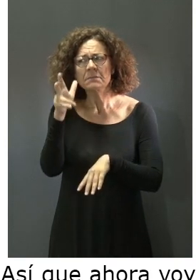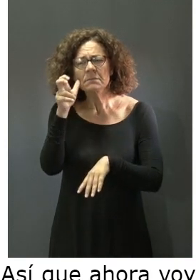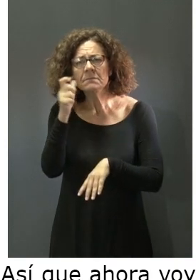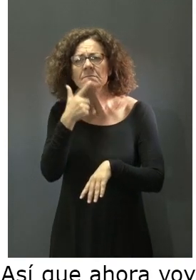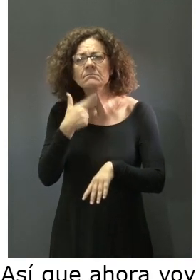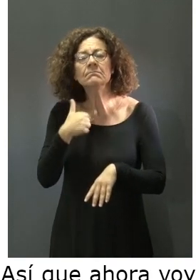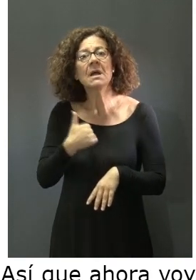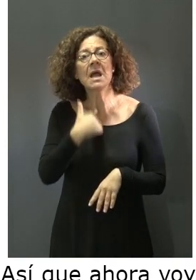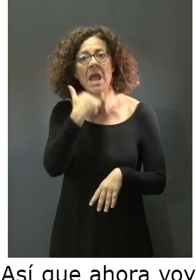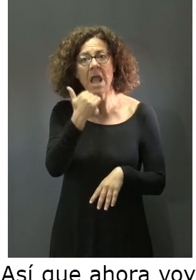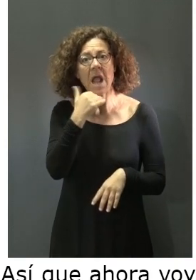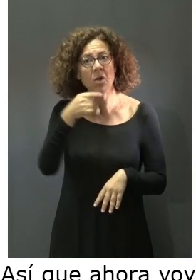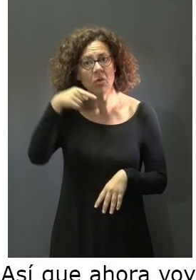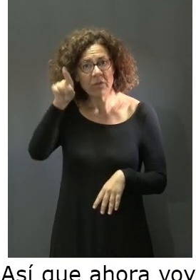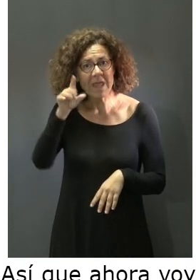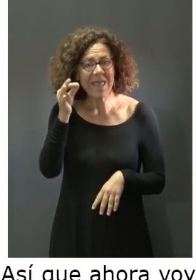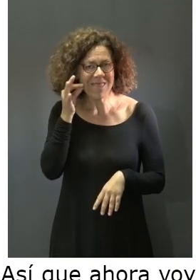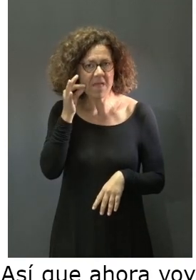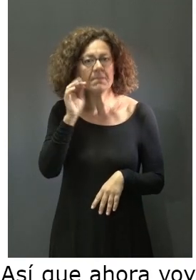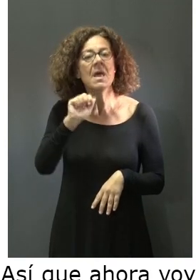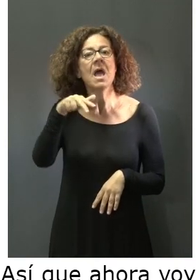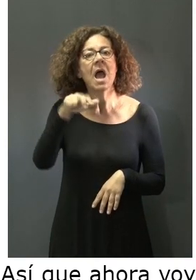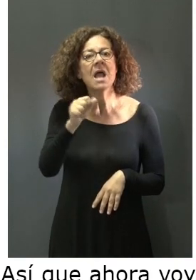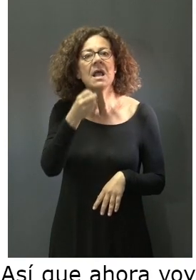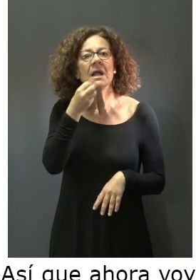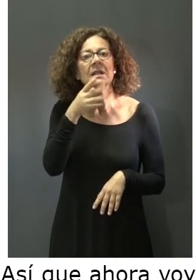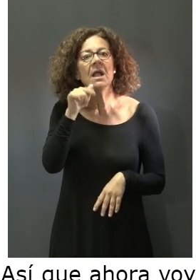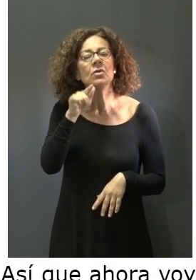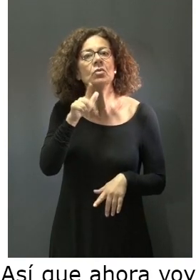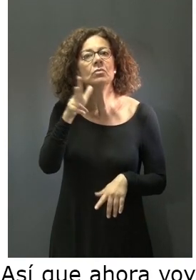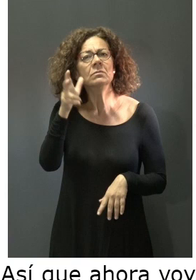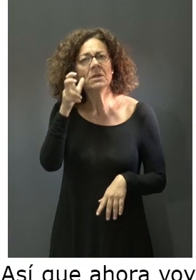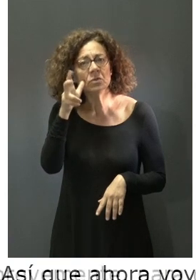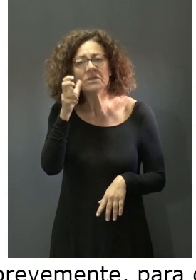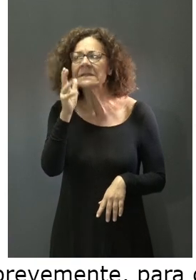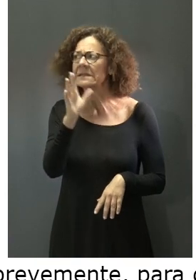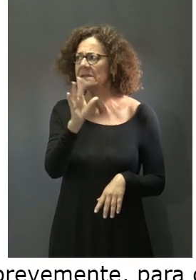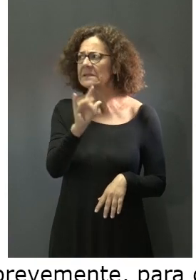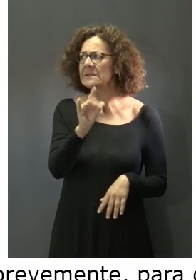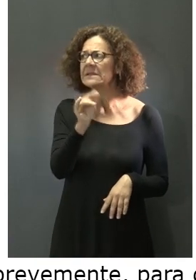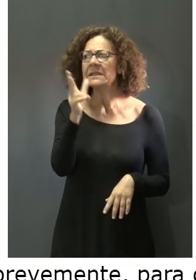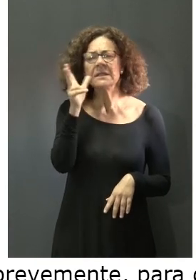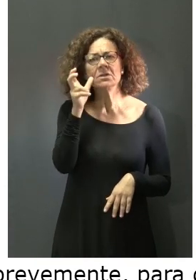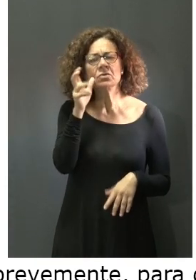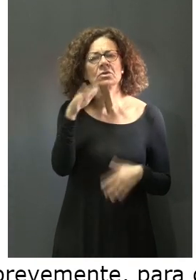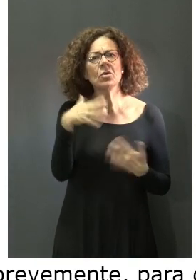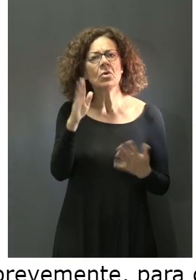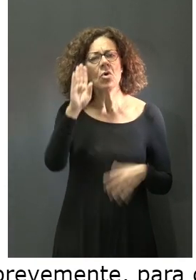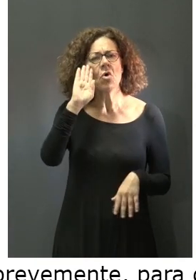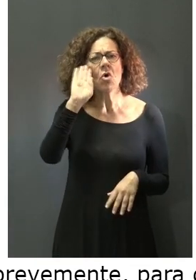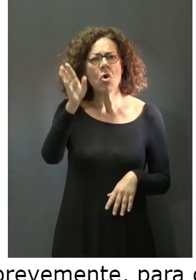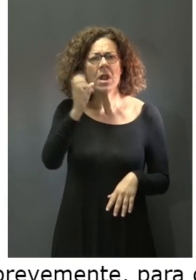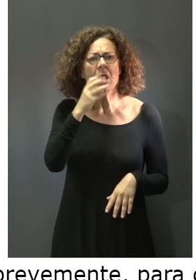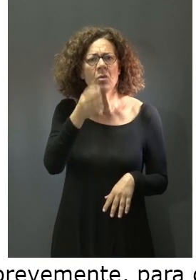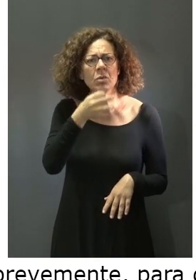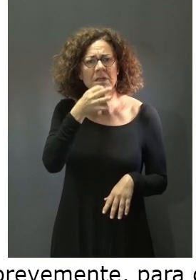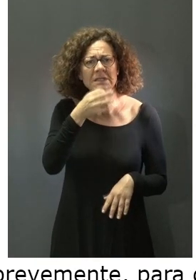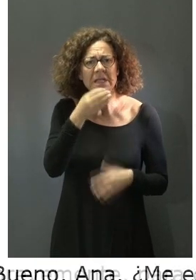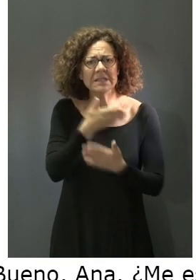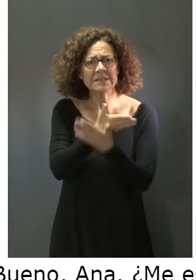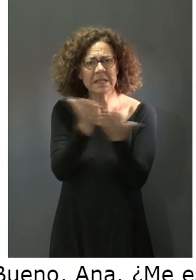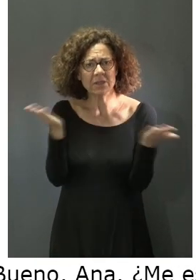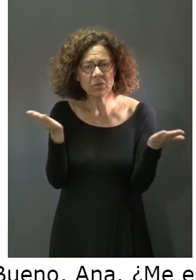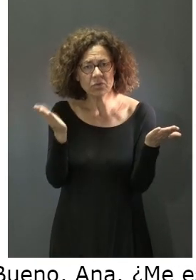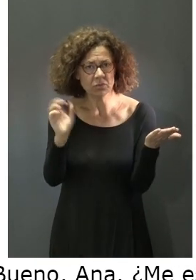algo sobre ella. Bueno, Ana, como estás aquí, me estás escuchando. Sí. Pues hola, cuéntanos. Buenas tardes a todos,